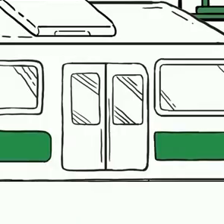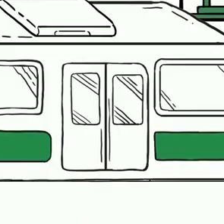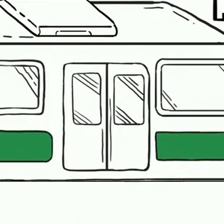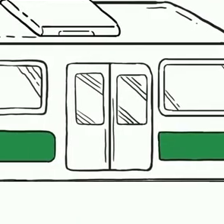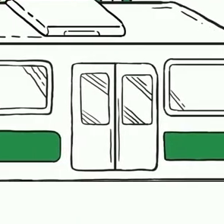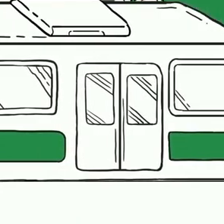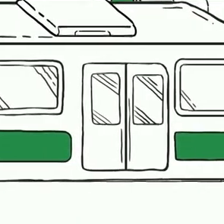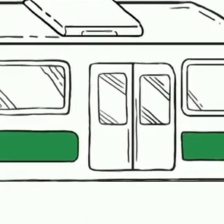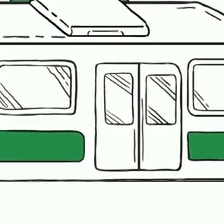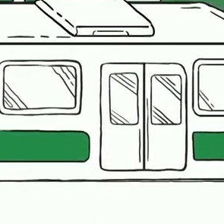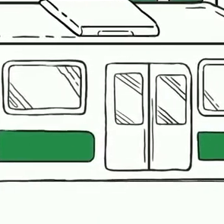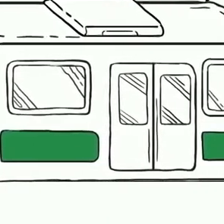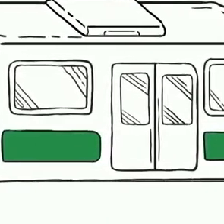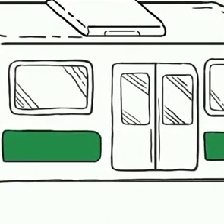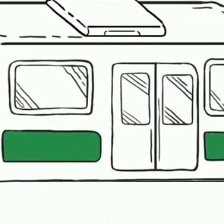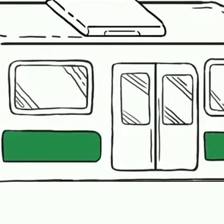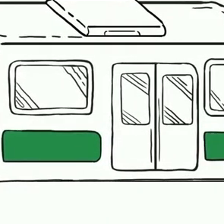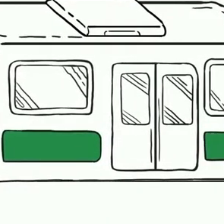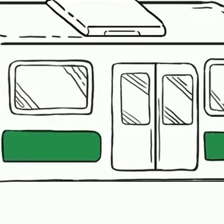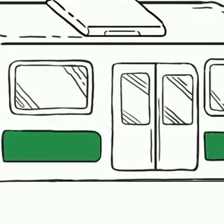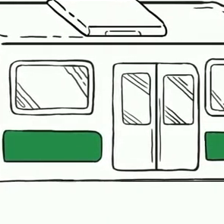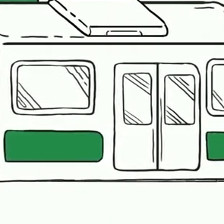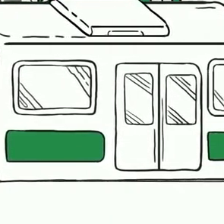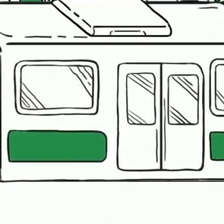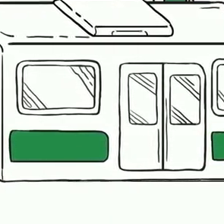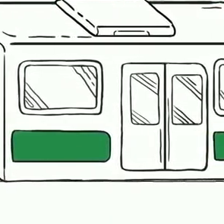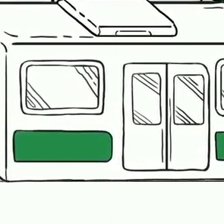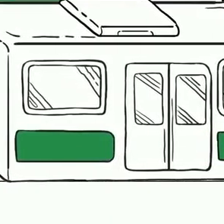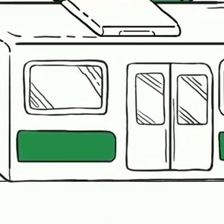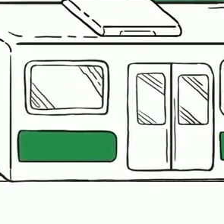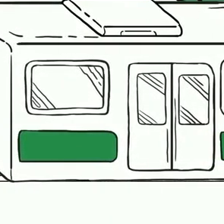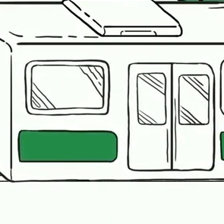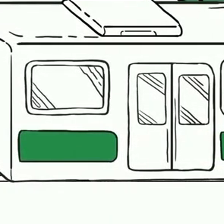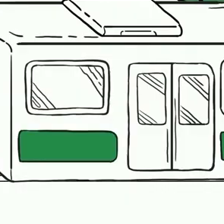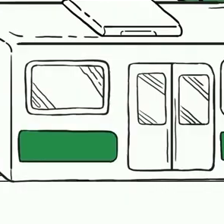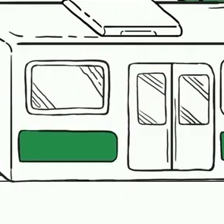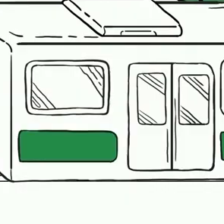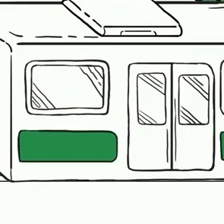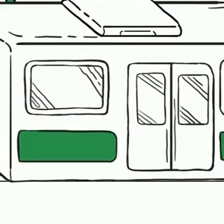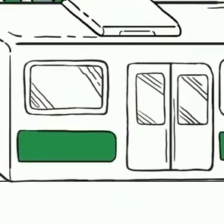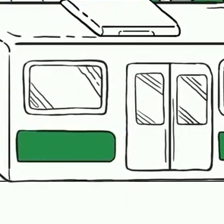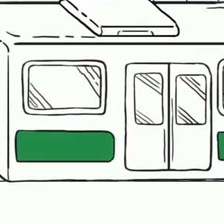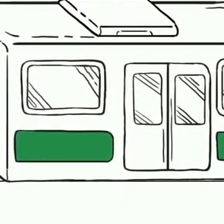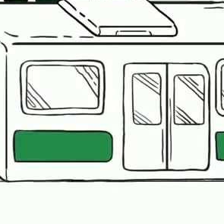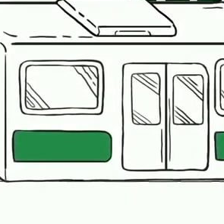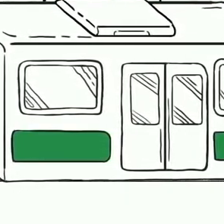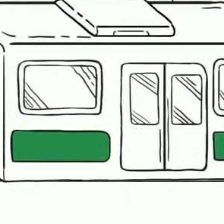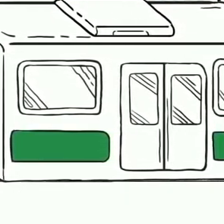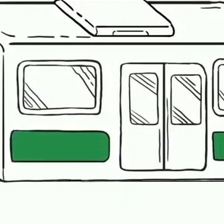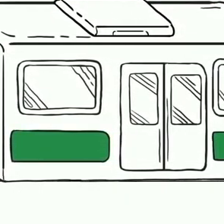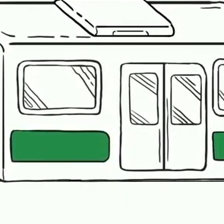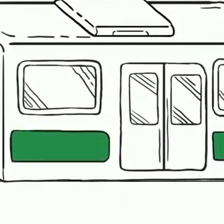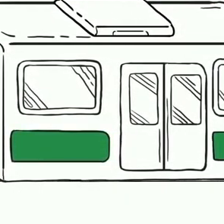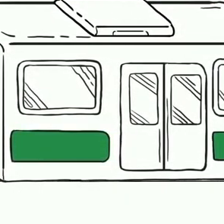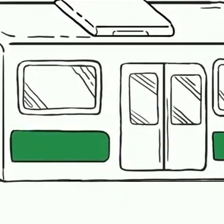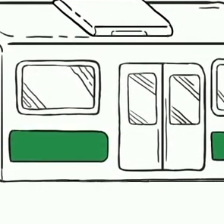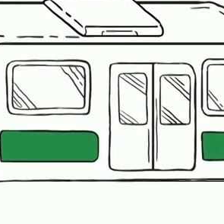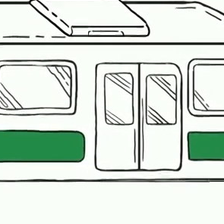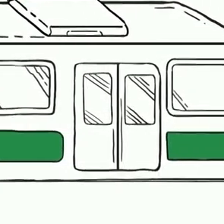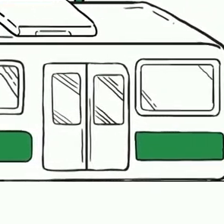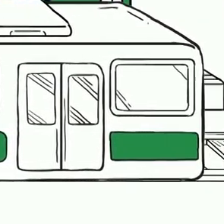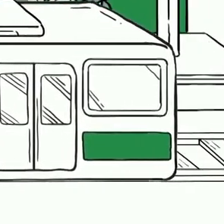mental, cuidar el medio ambiente, desarrollar hábitos que ayuden a prevenir enfermedades y, por supuesto,